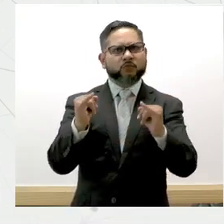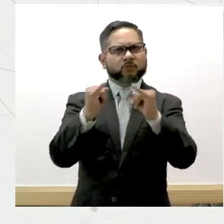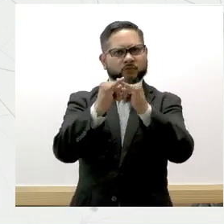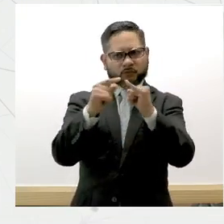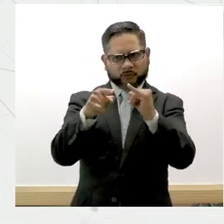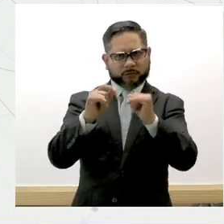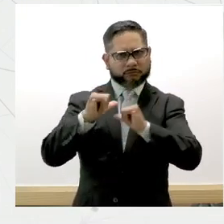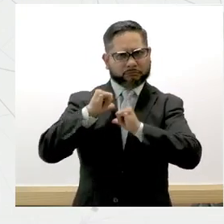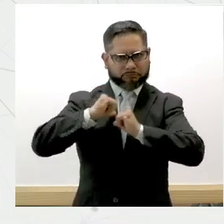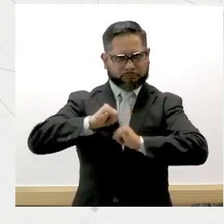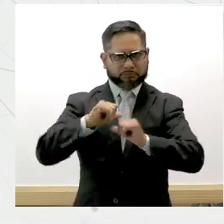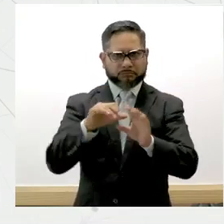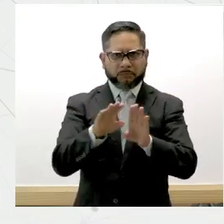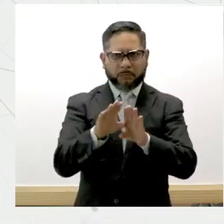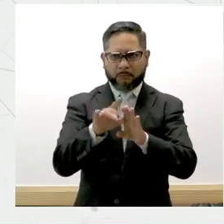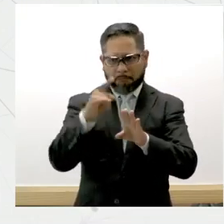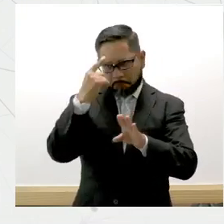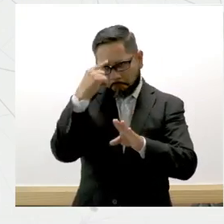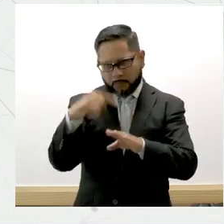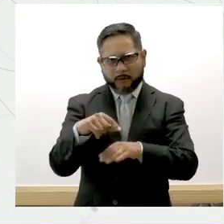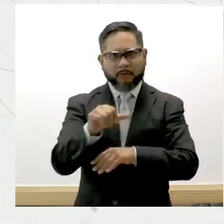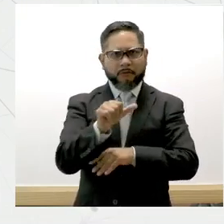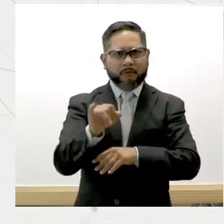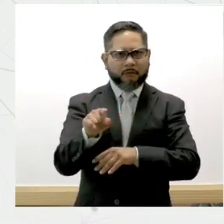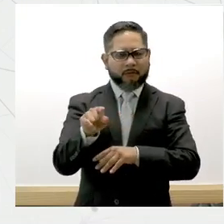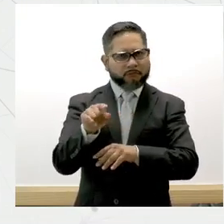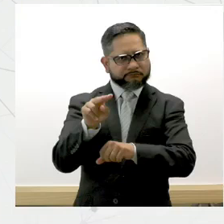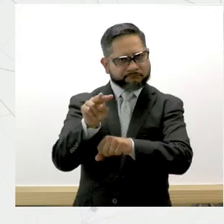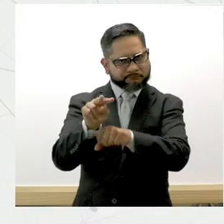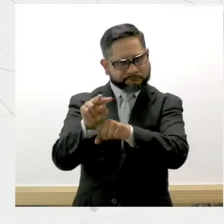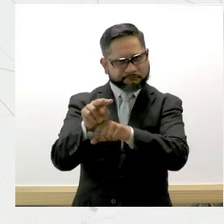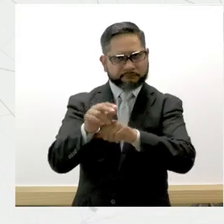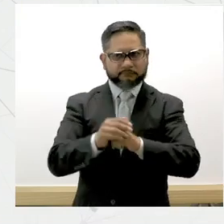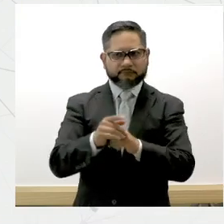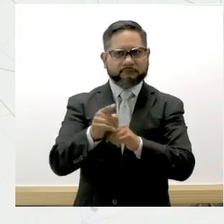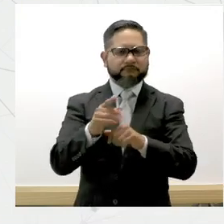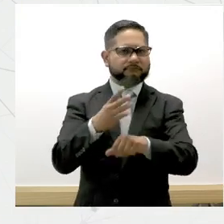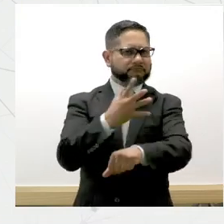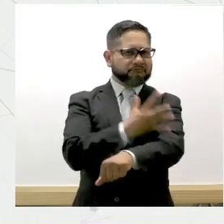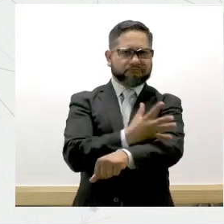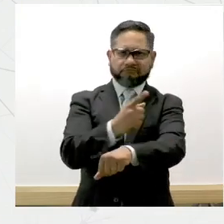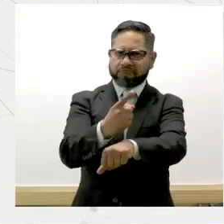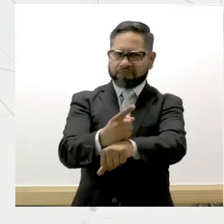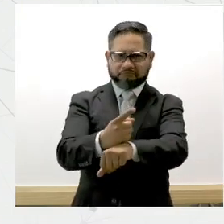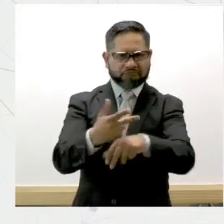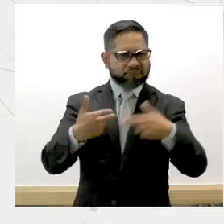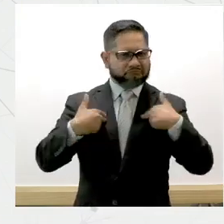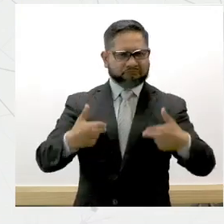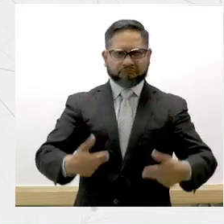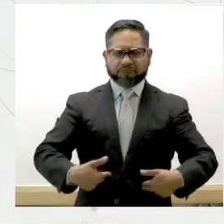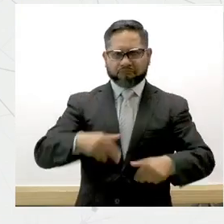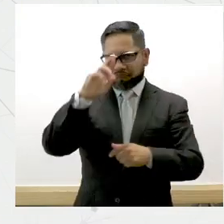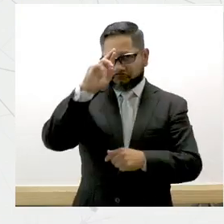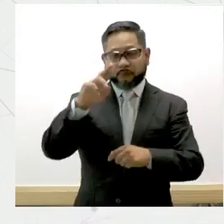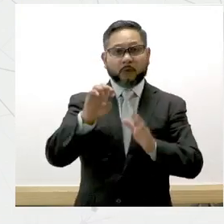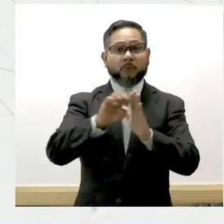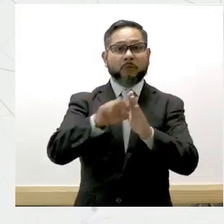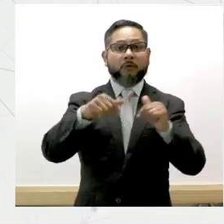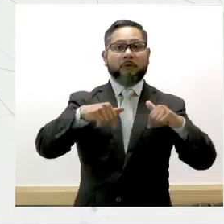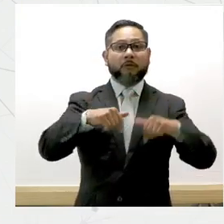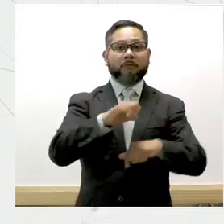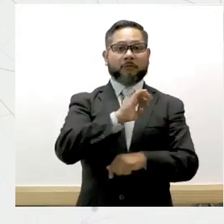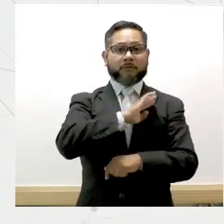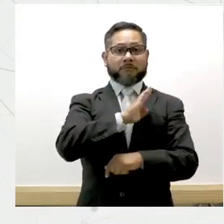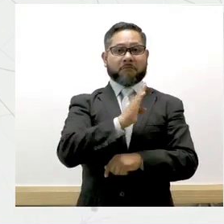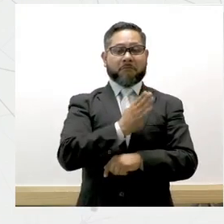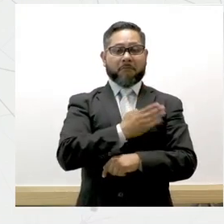¿no? Cómo es fomentar precisamente esa inteligencia artificial transparente, ética y humanística. De hecho, en España se promueve también la creación